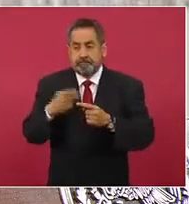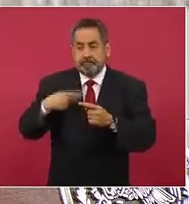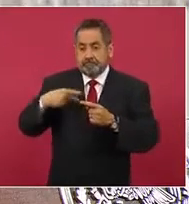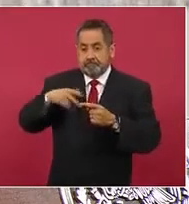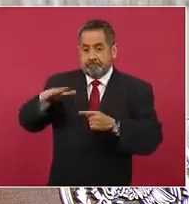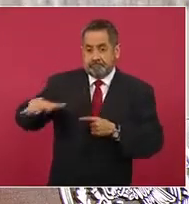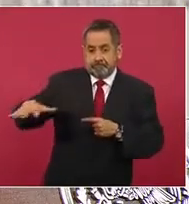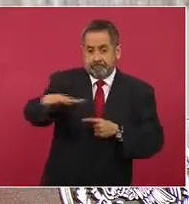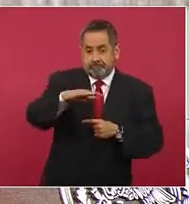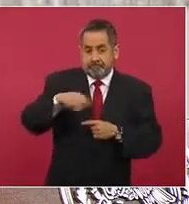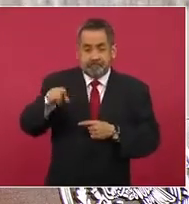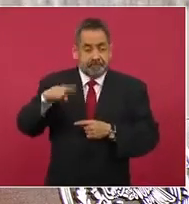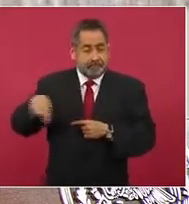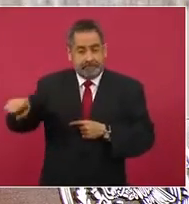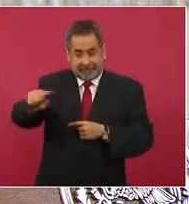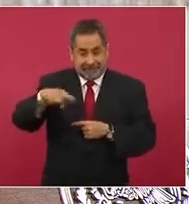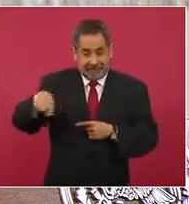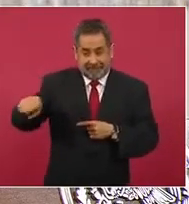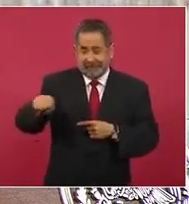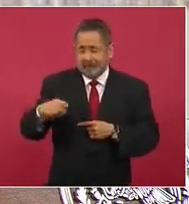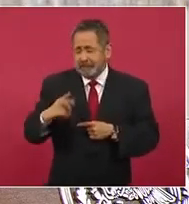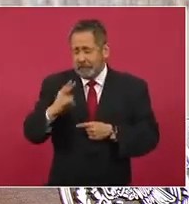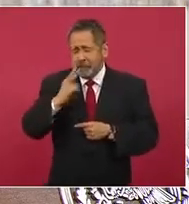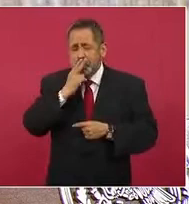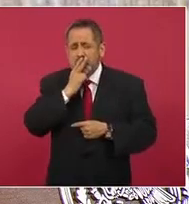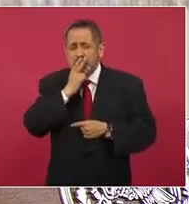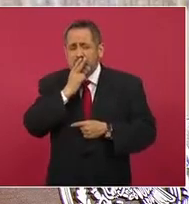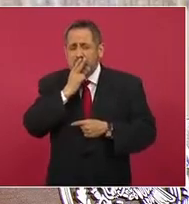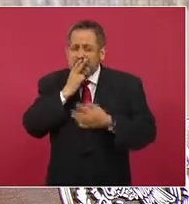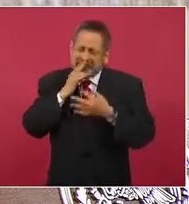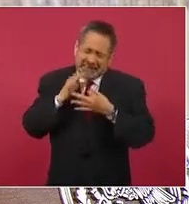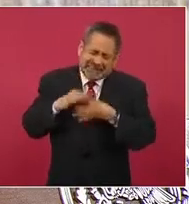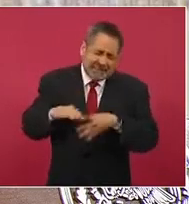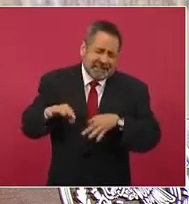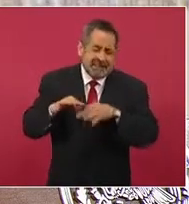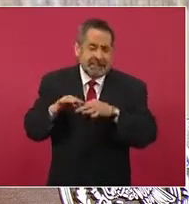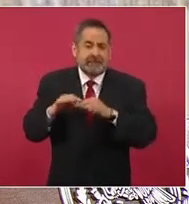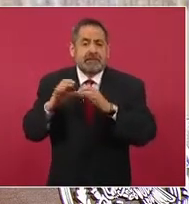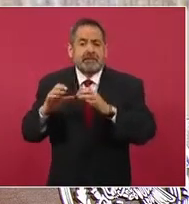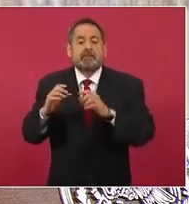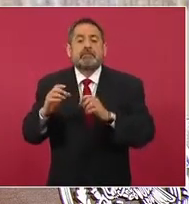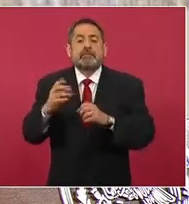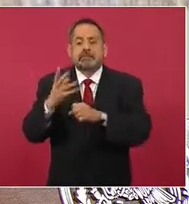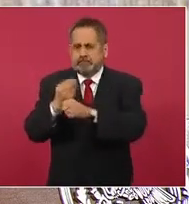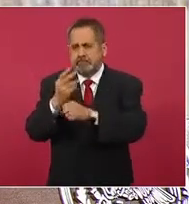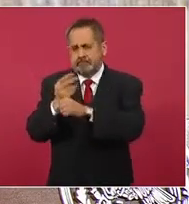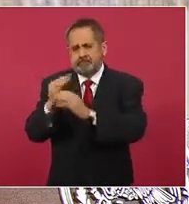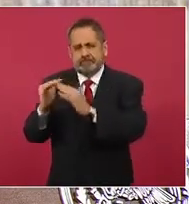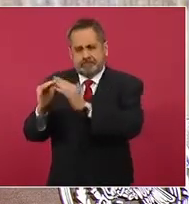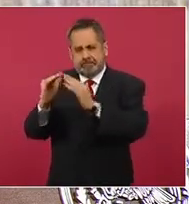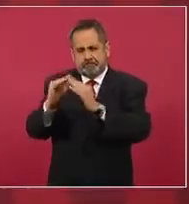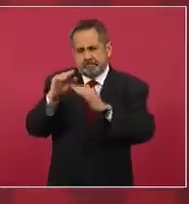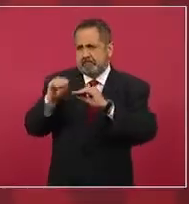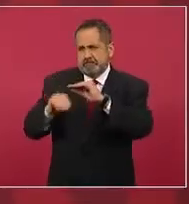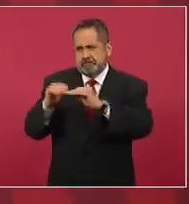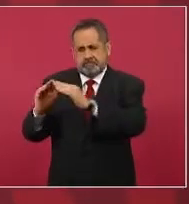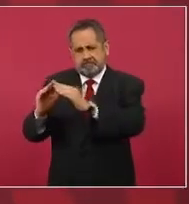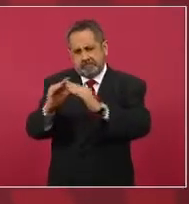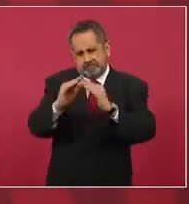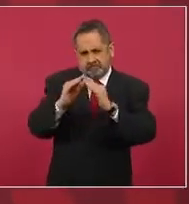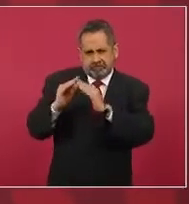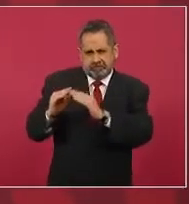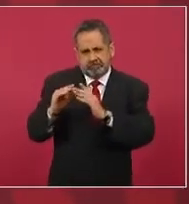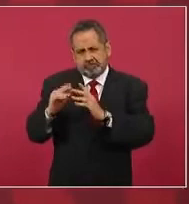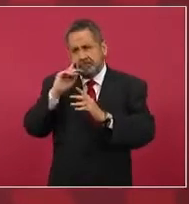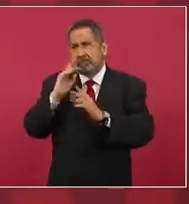les importa mucho, mucho, mucho, mucho, ¿sí?, que les compongan sus casas, que se les compongan